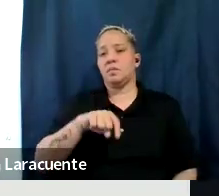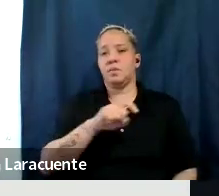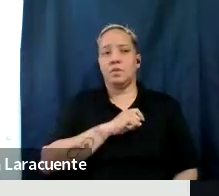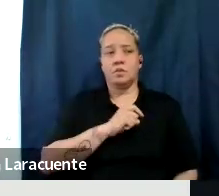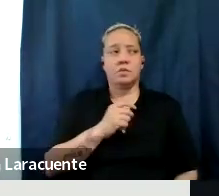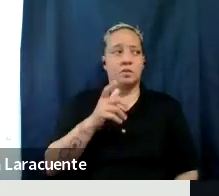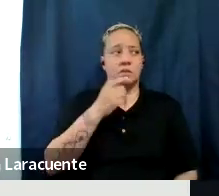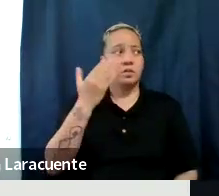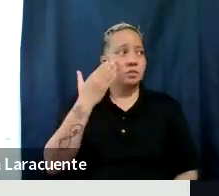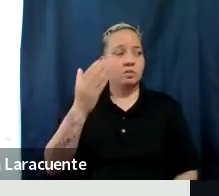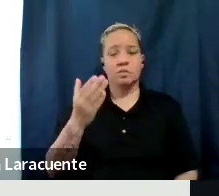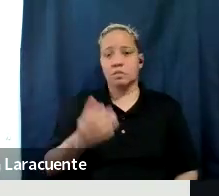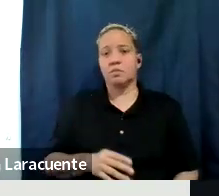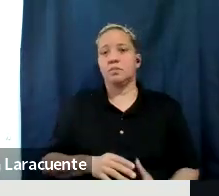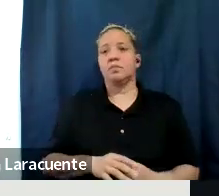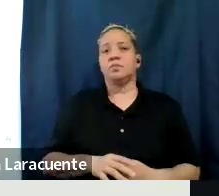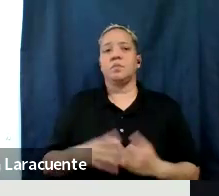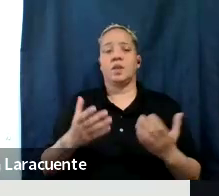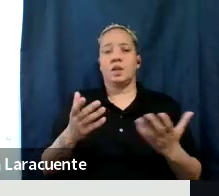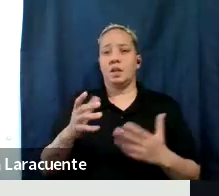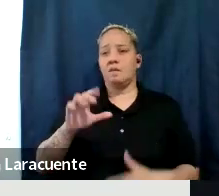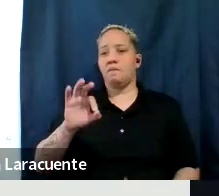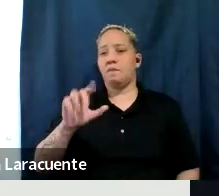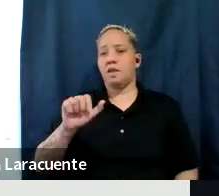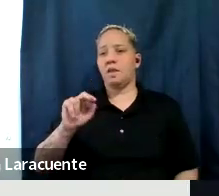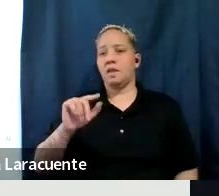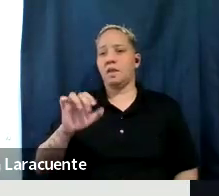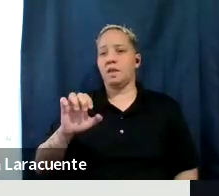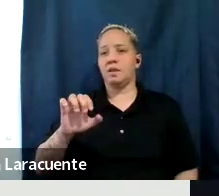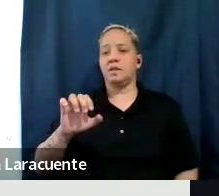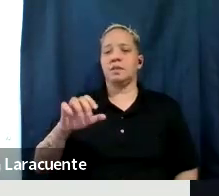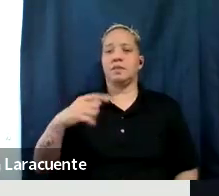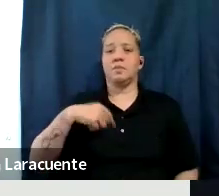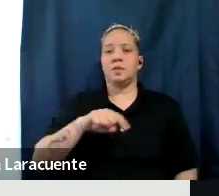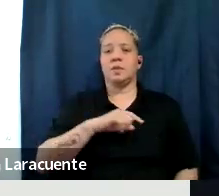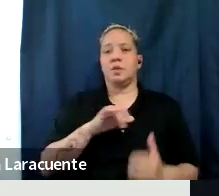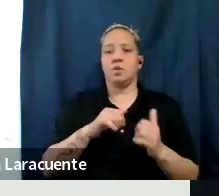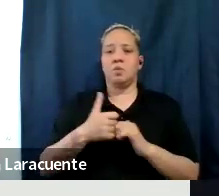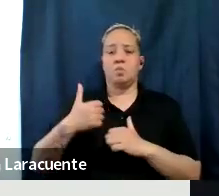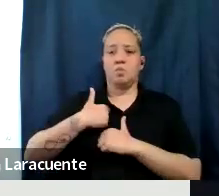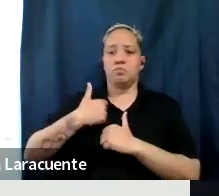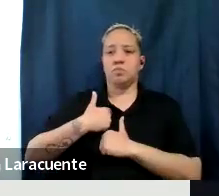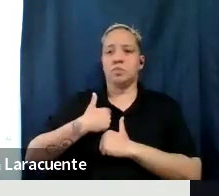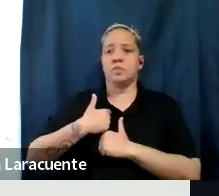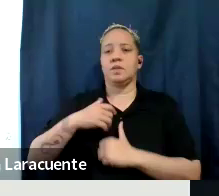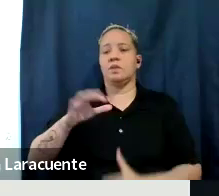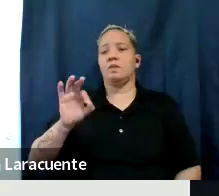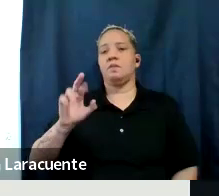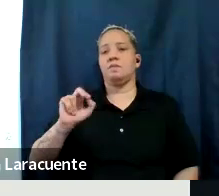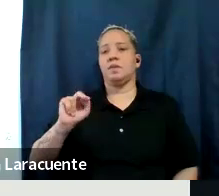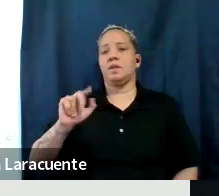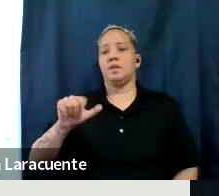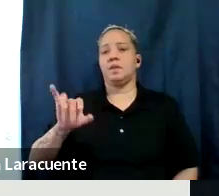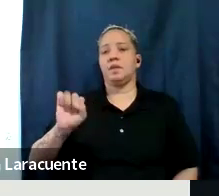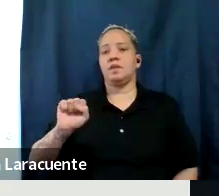conoce qué era la Falange Española, era como el brazo político-militar del franquismo, ¿no?